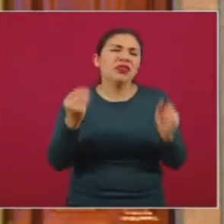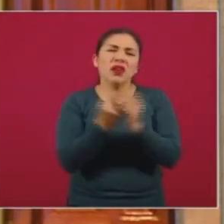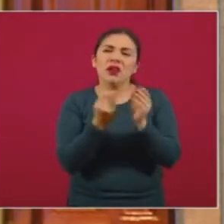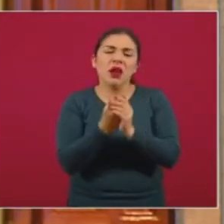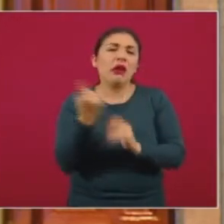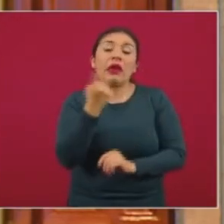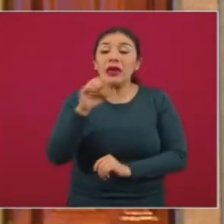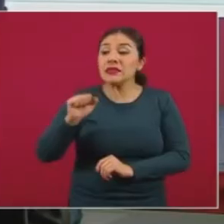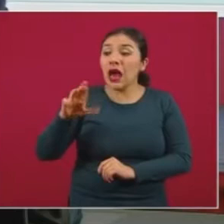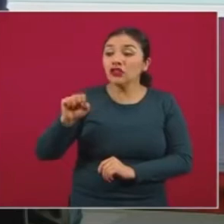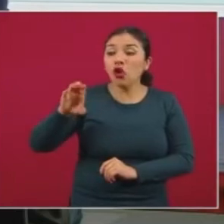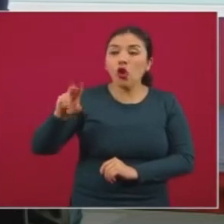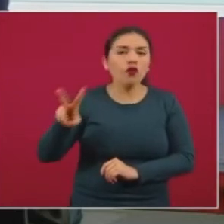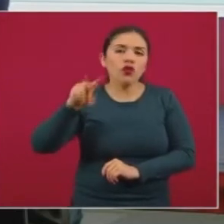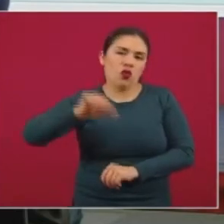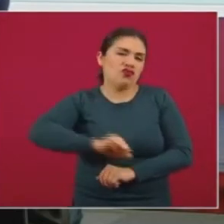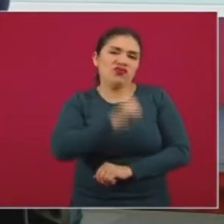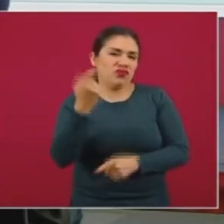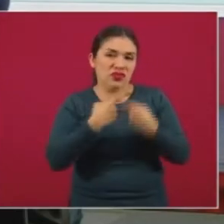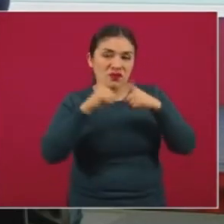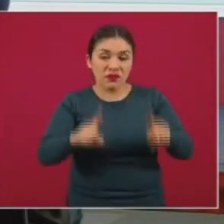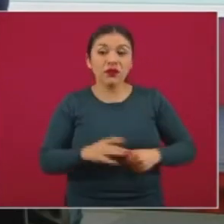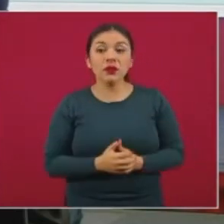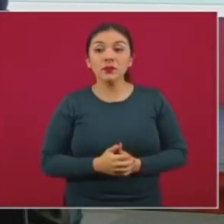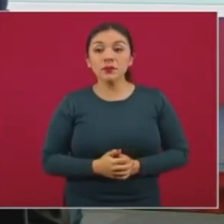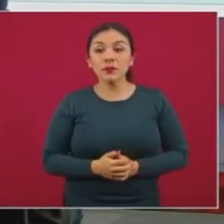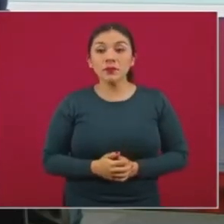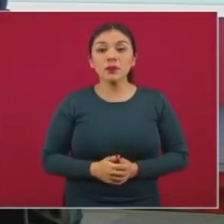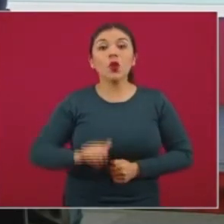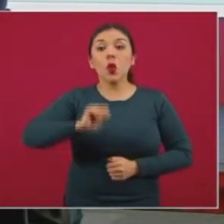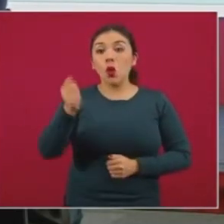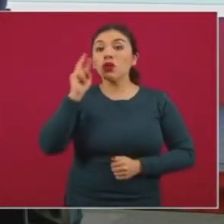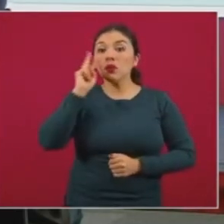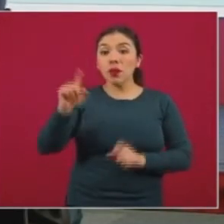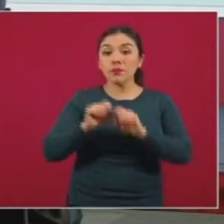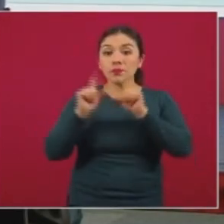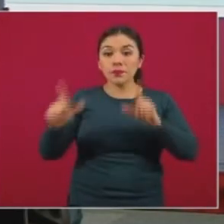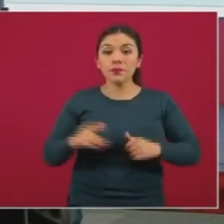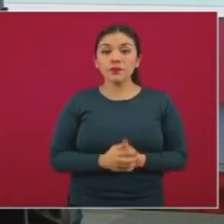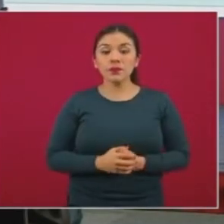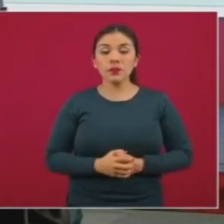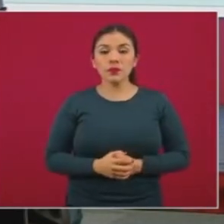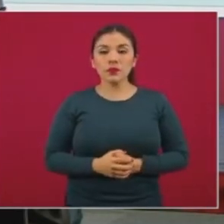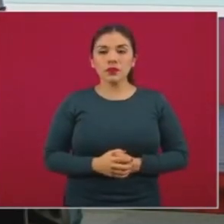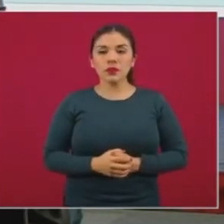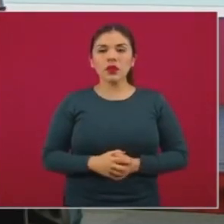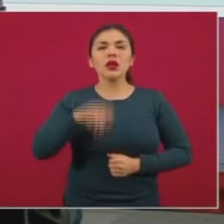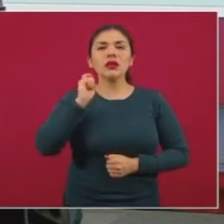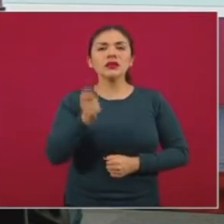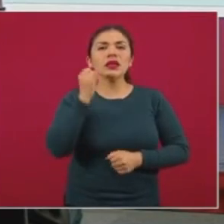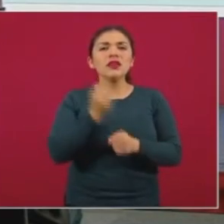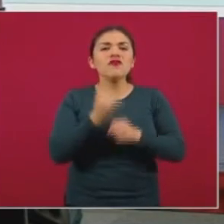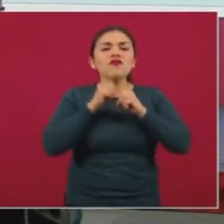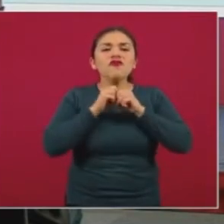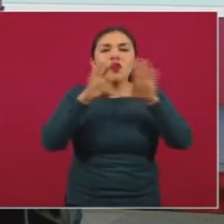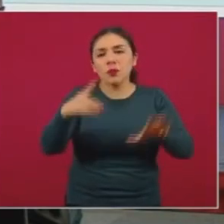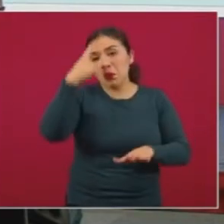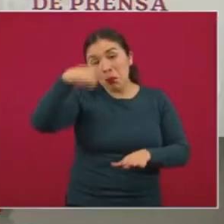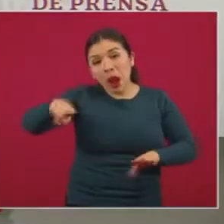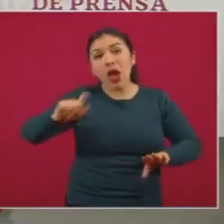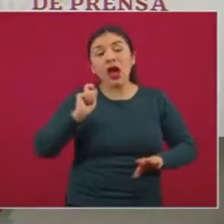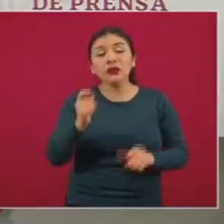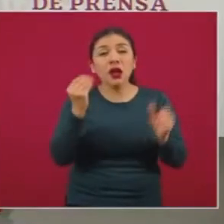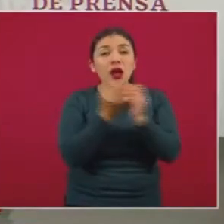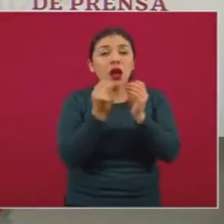al SARS-CoV-2. Si vemos la siguiente diapositiva, actualizamos también la información para los